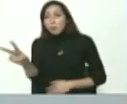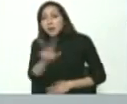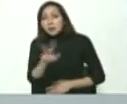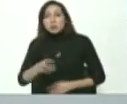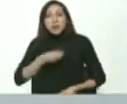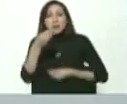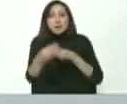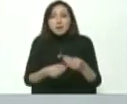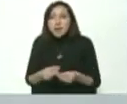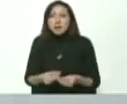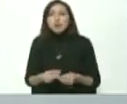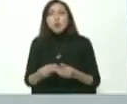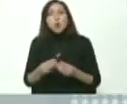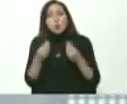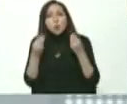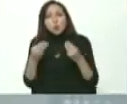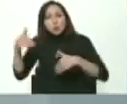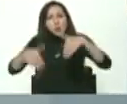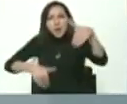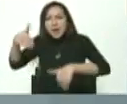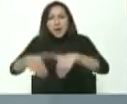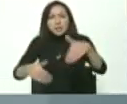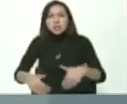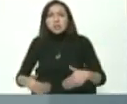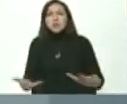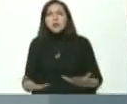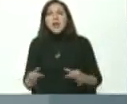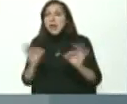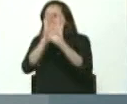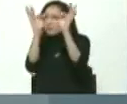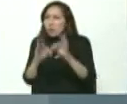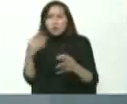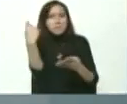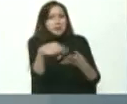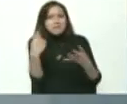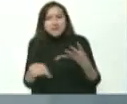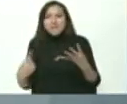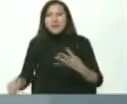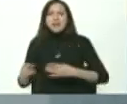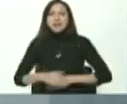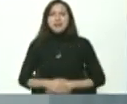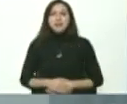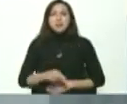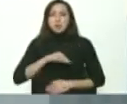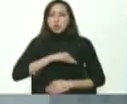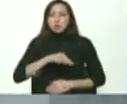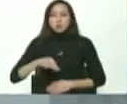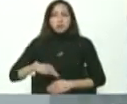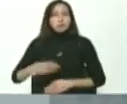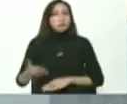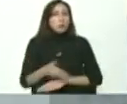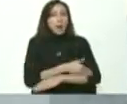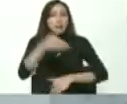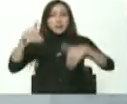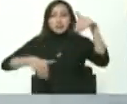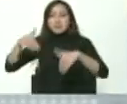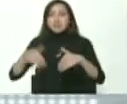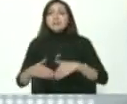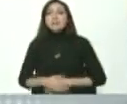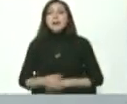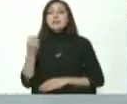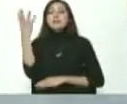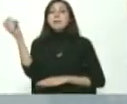hecho tantas elecciones y tantas modalidades. Acabamos de salir de la elección de la Asamblea